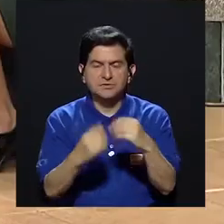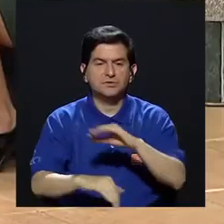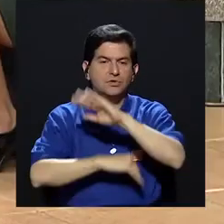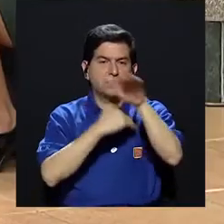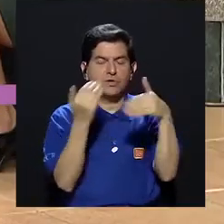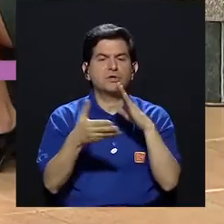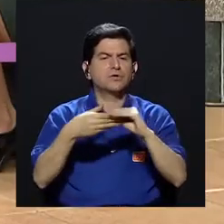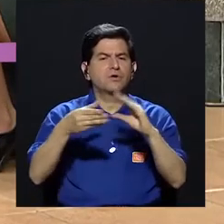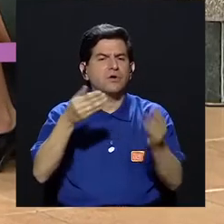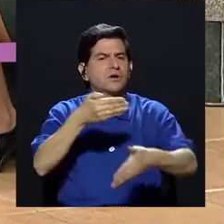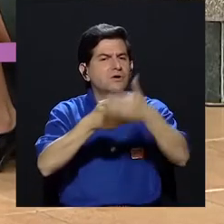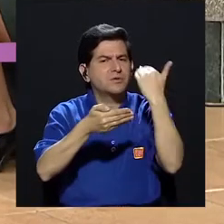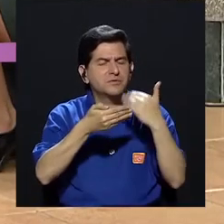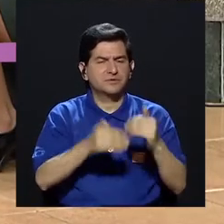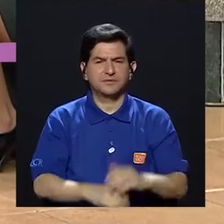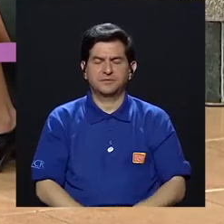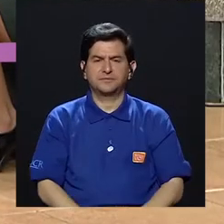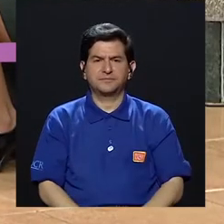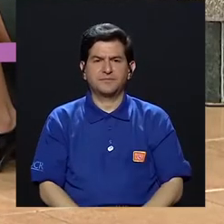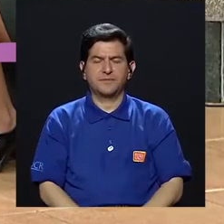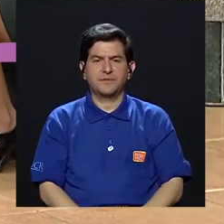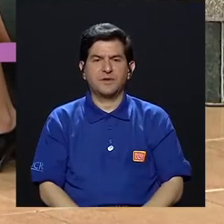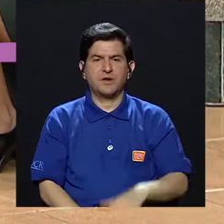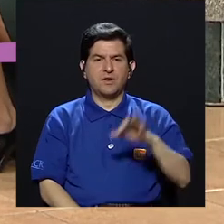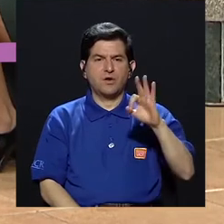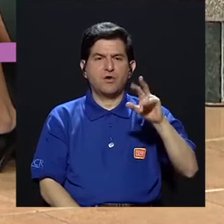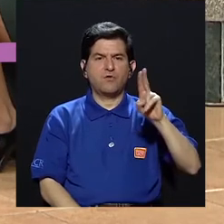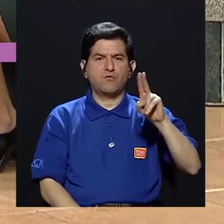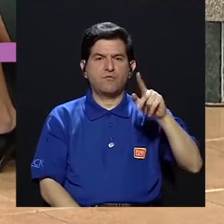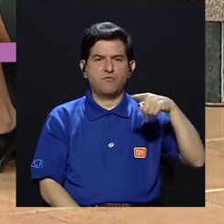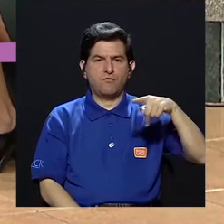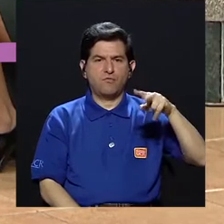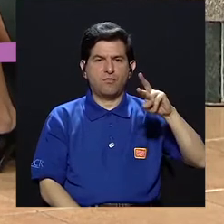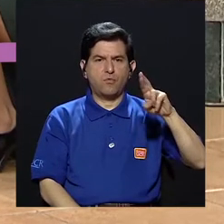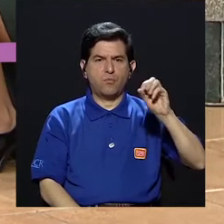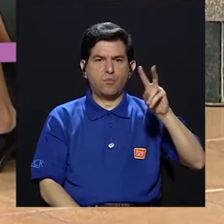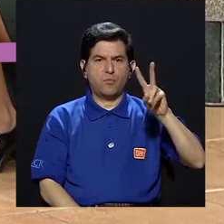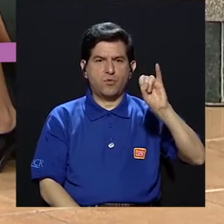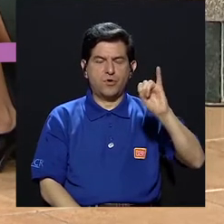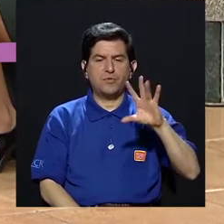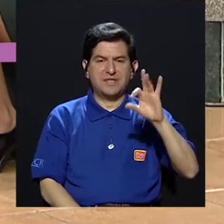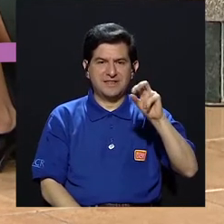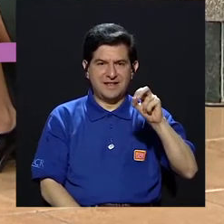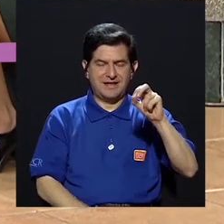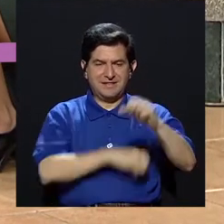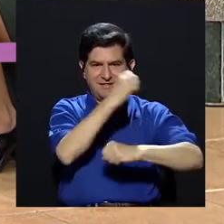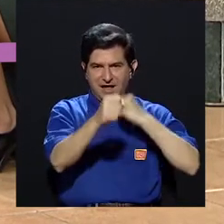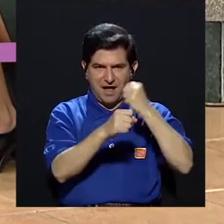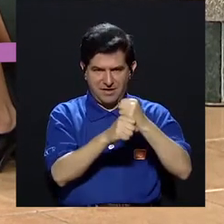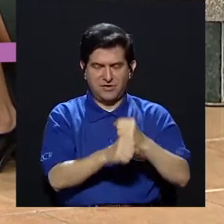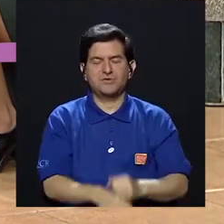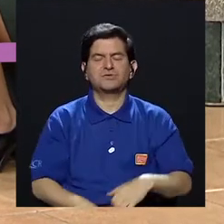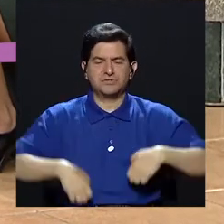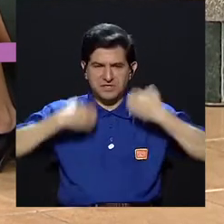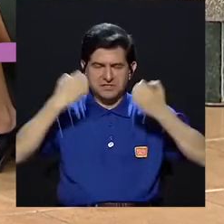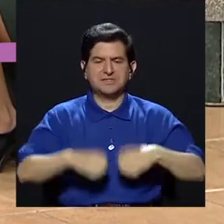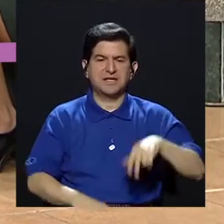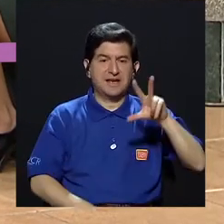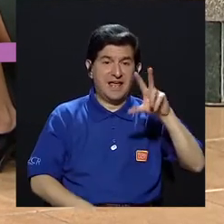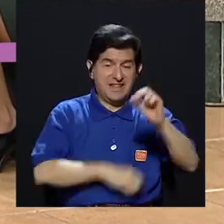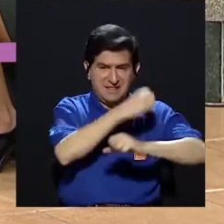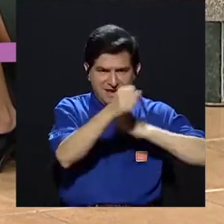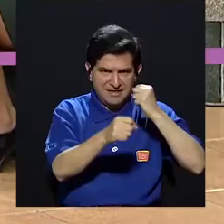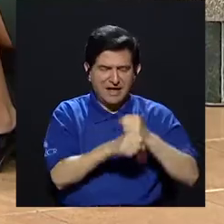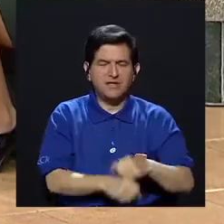y todo lo que nos comentan? Vieras que FUPROVI tiene 30 años de existir. En 30 años ha hecho más